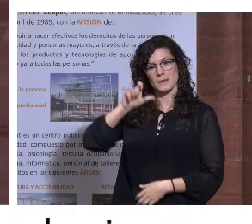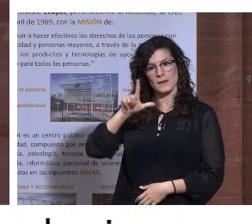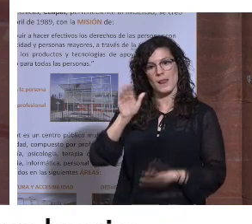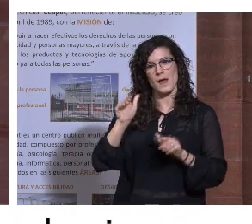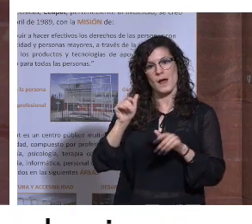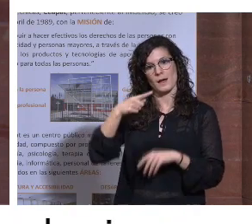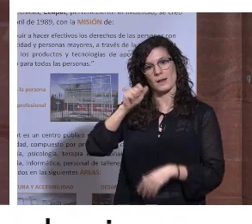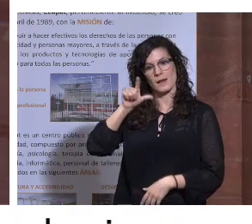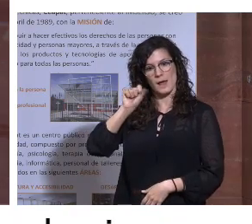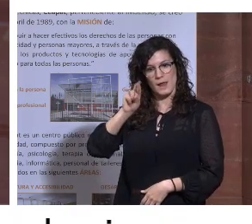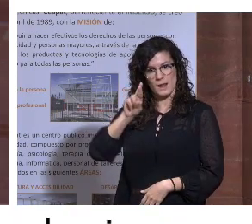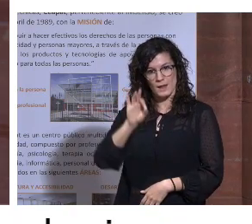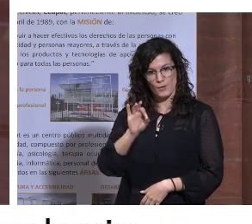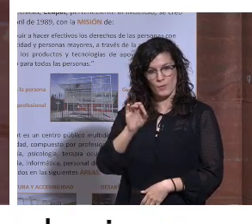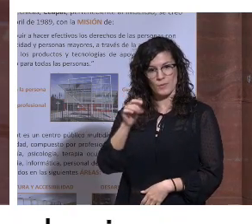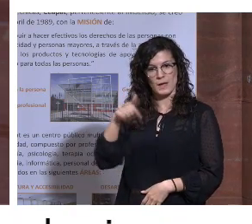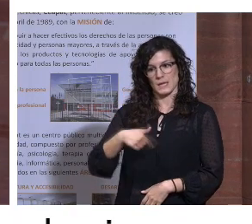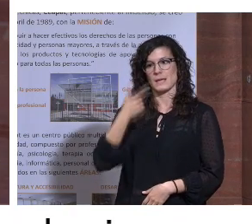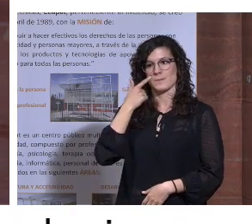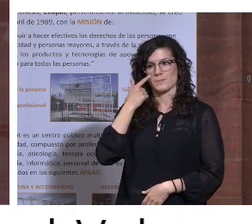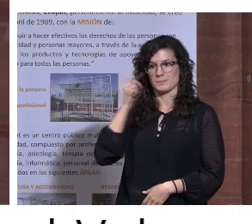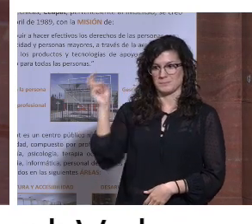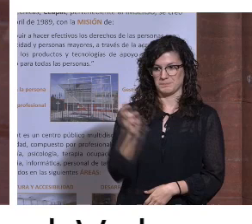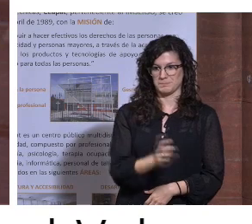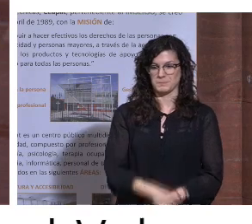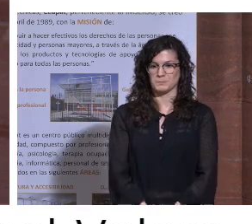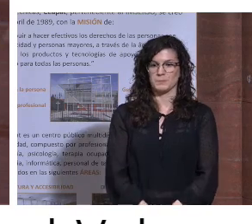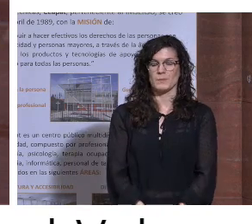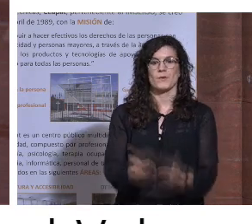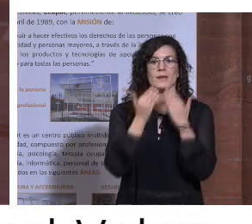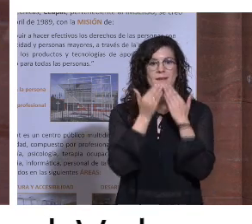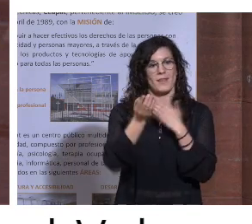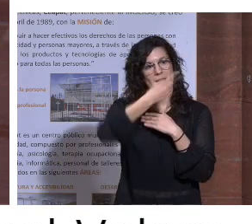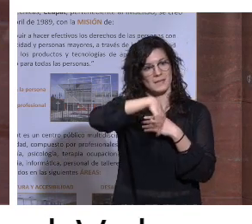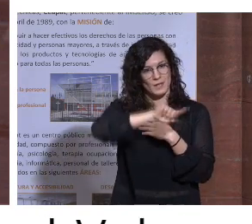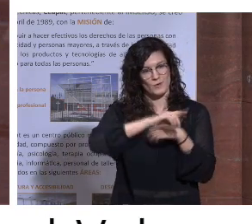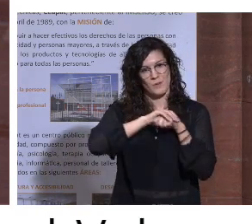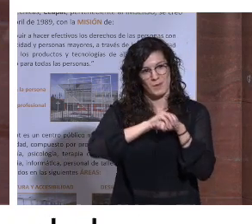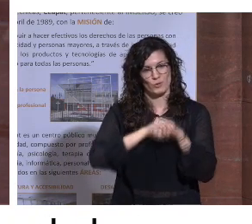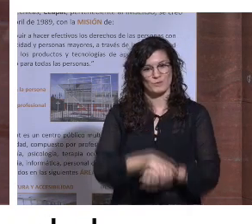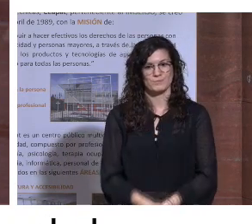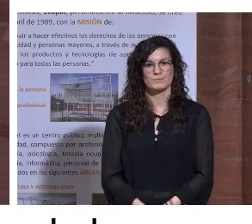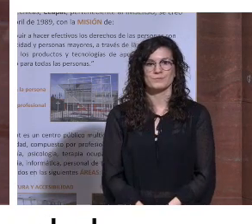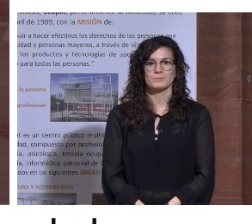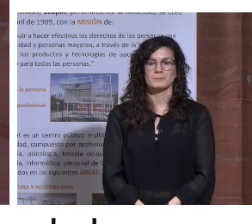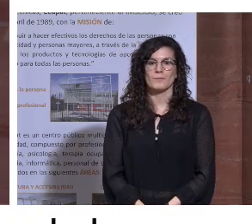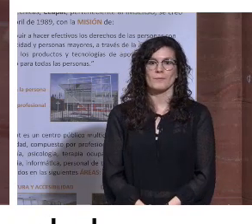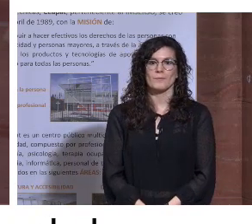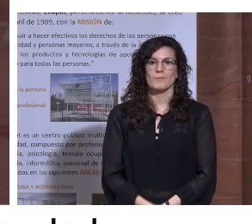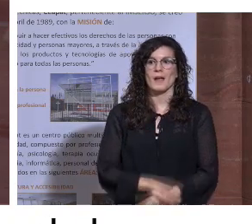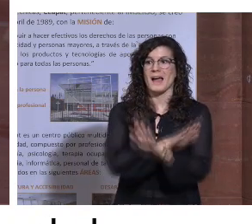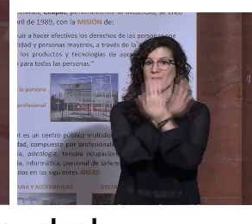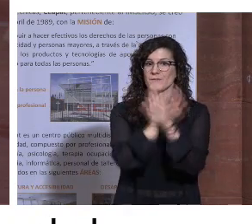está el presente del CEAPAT y el futuro. Gracias a ellos, amigos. Finalmente, si os dais